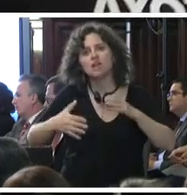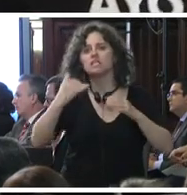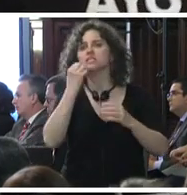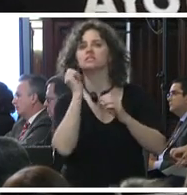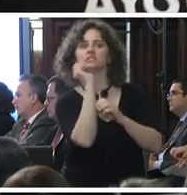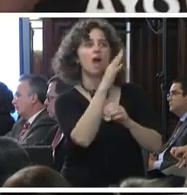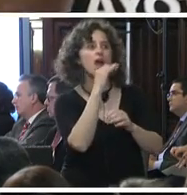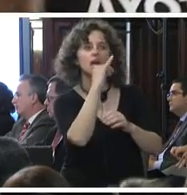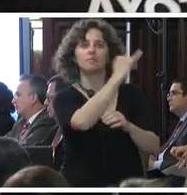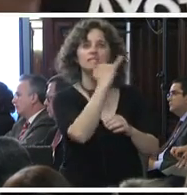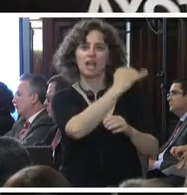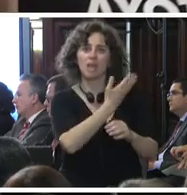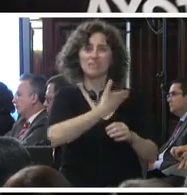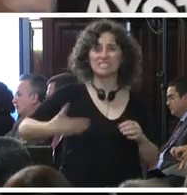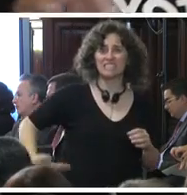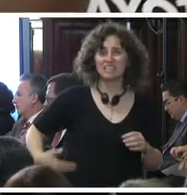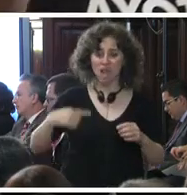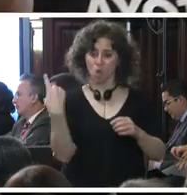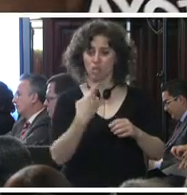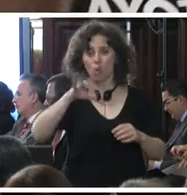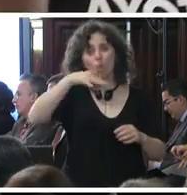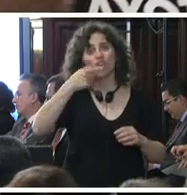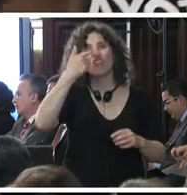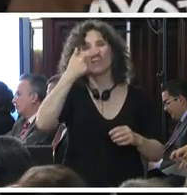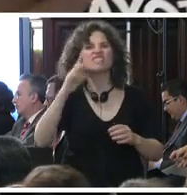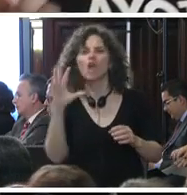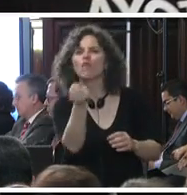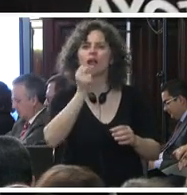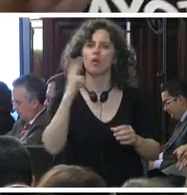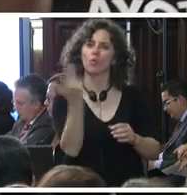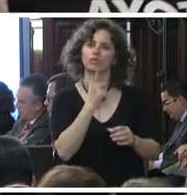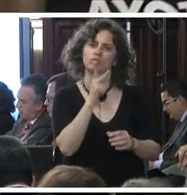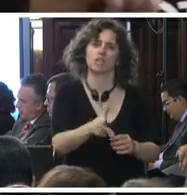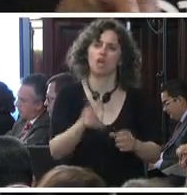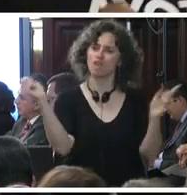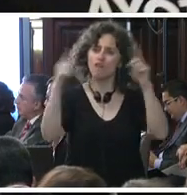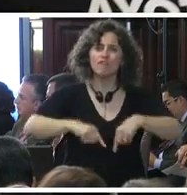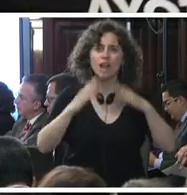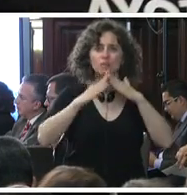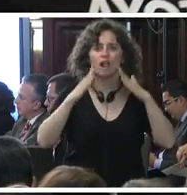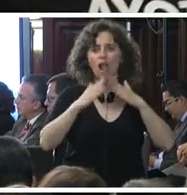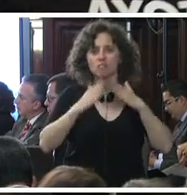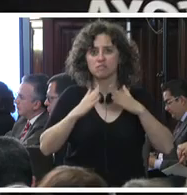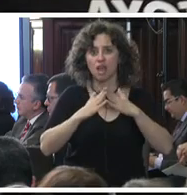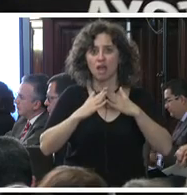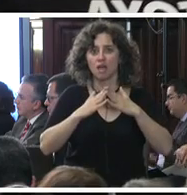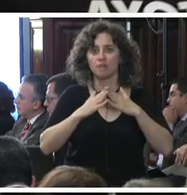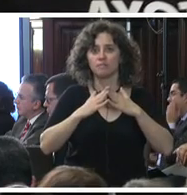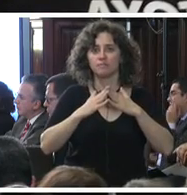mensaje al presidente que es nuestro único interés es encontrar a nuestros hijos para casa